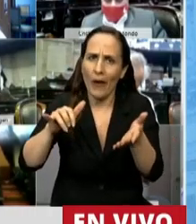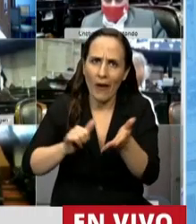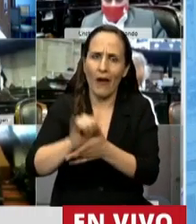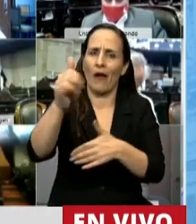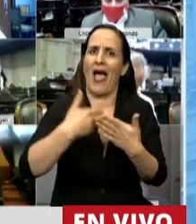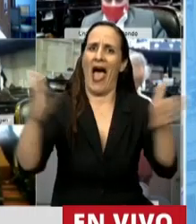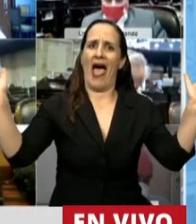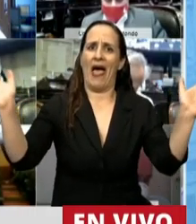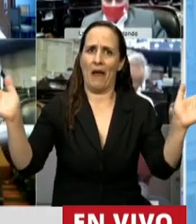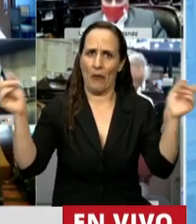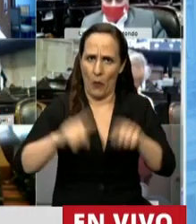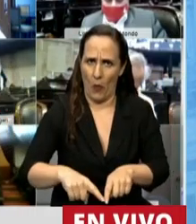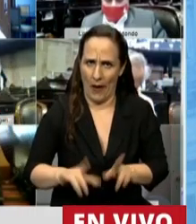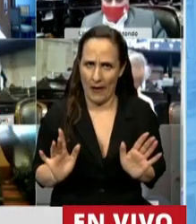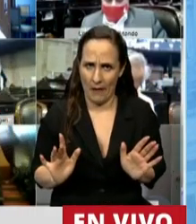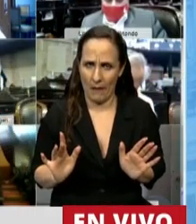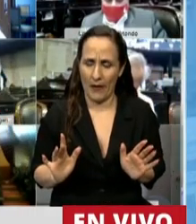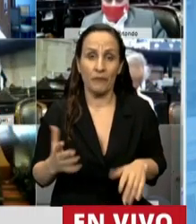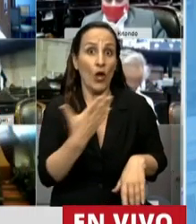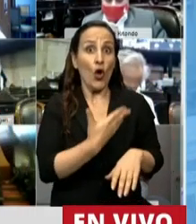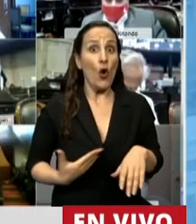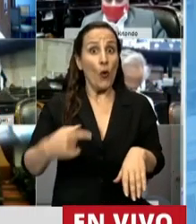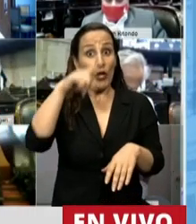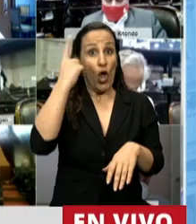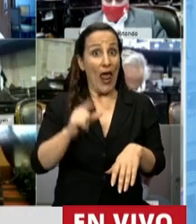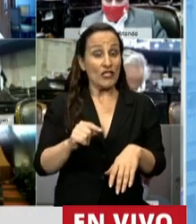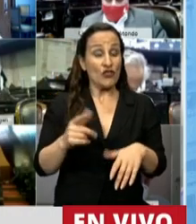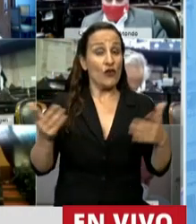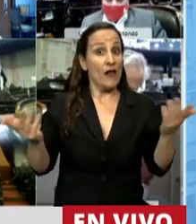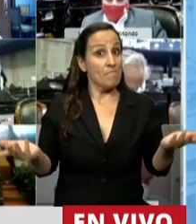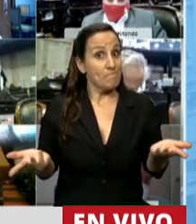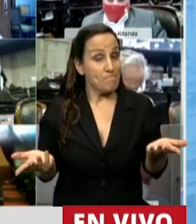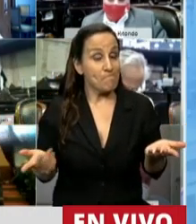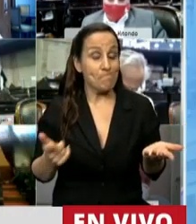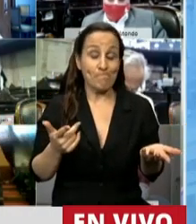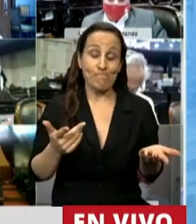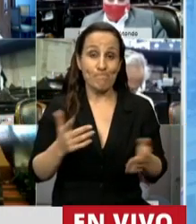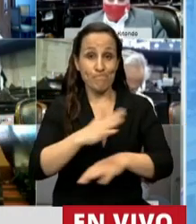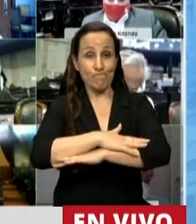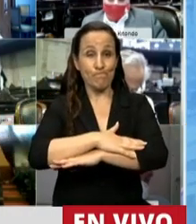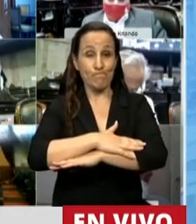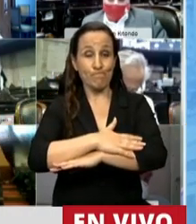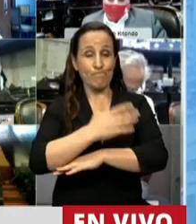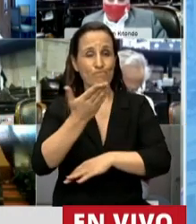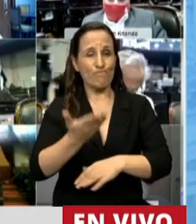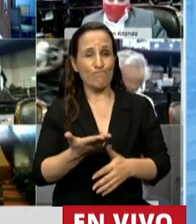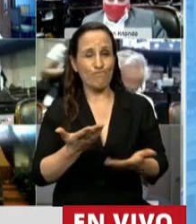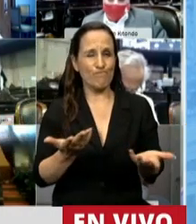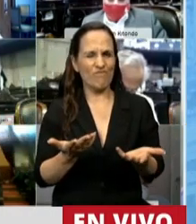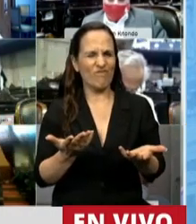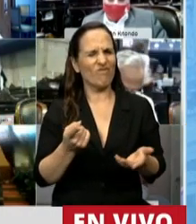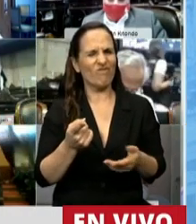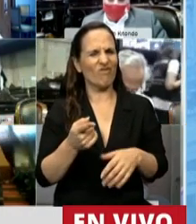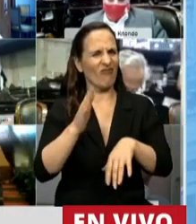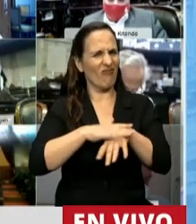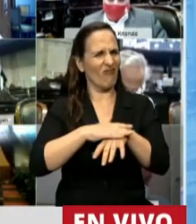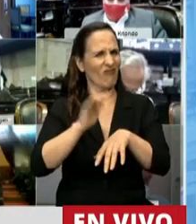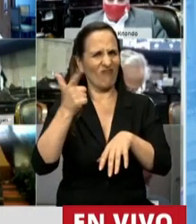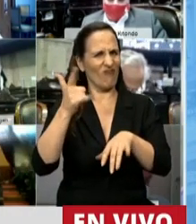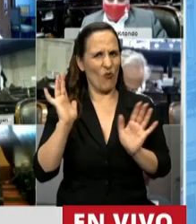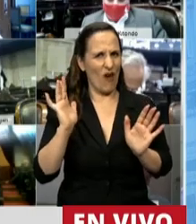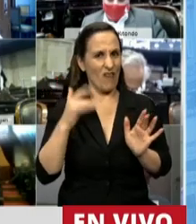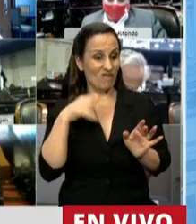aeropuerto del palomar la verdad que el gobierno nacional ha tenido una actitud bastante irresponsable de mi